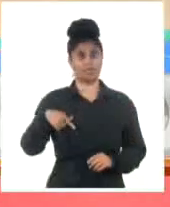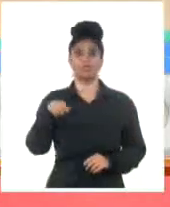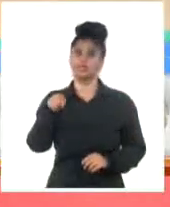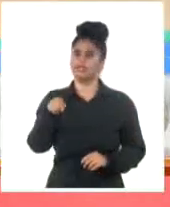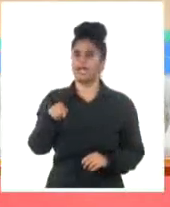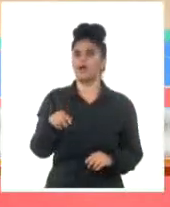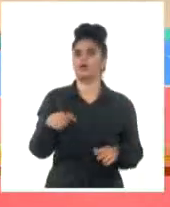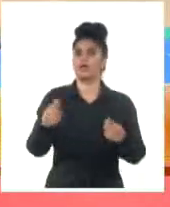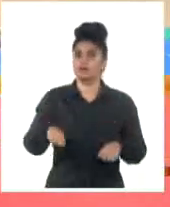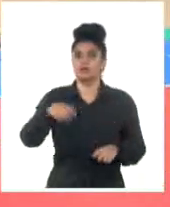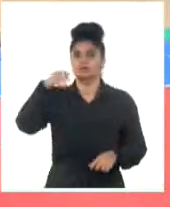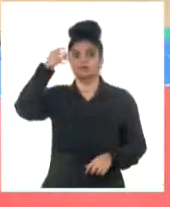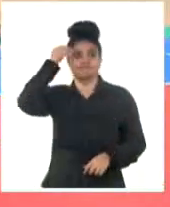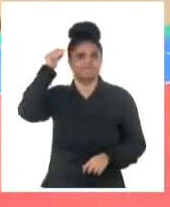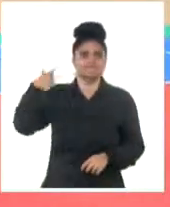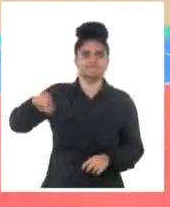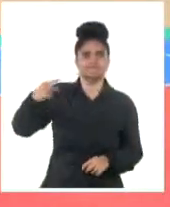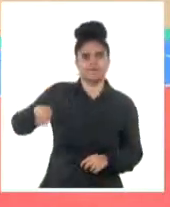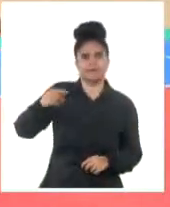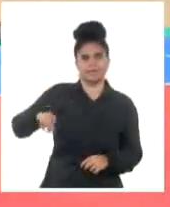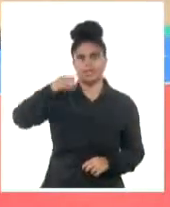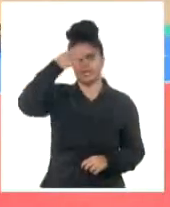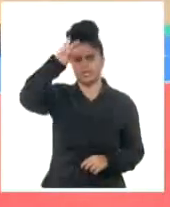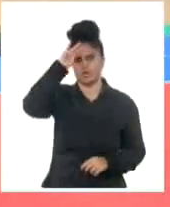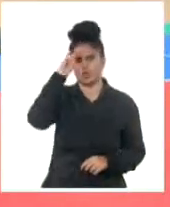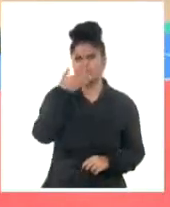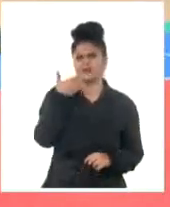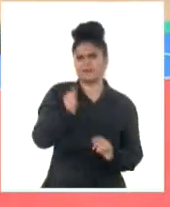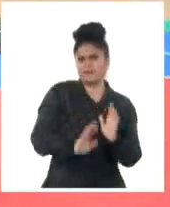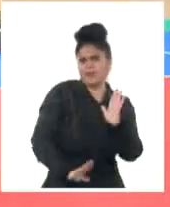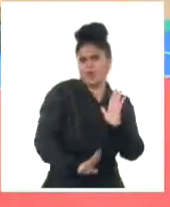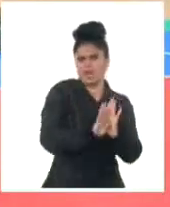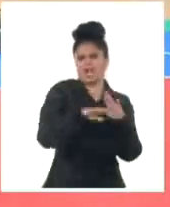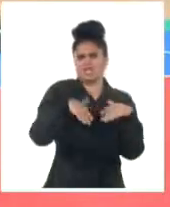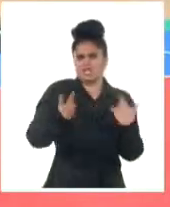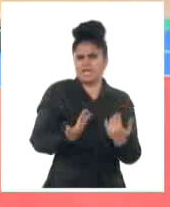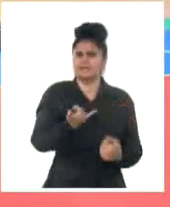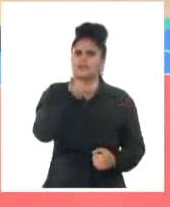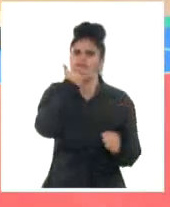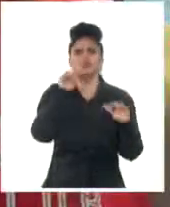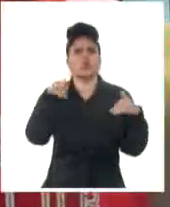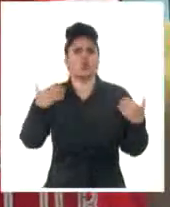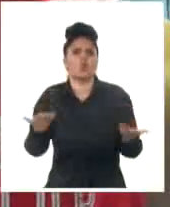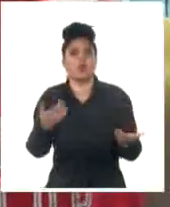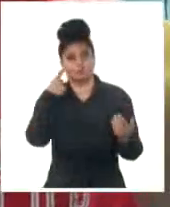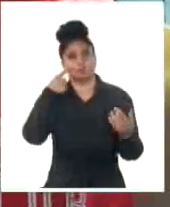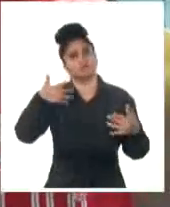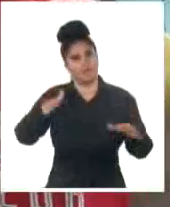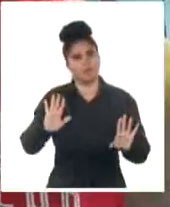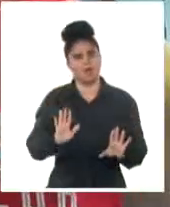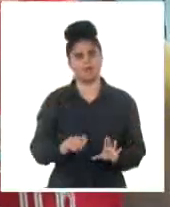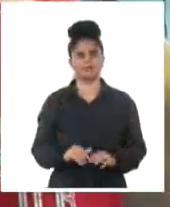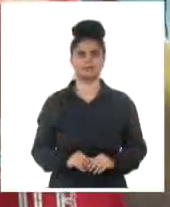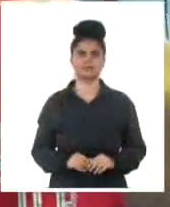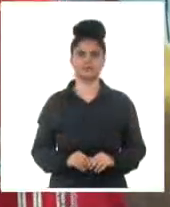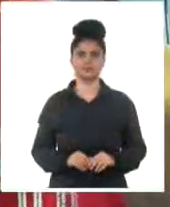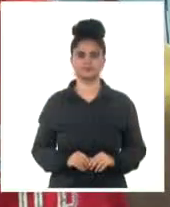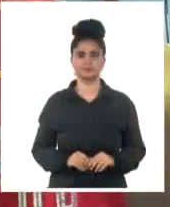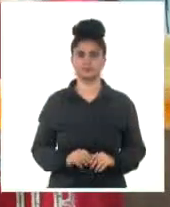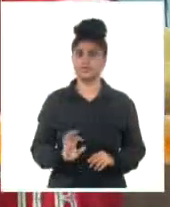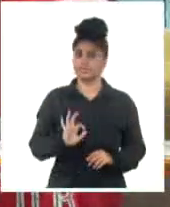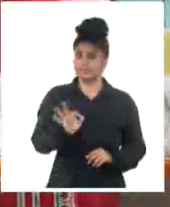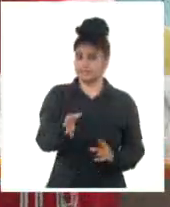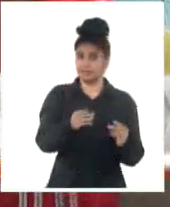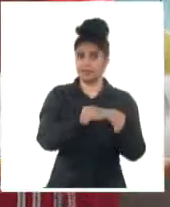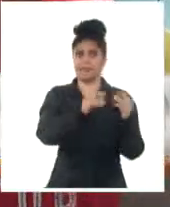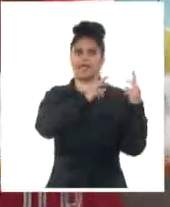saber en qué posición está y qué tenemos que mejorar para cuando empecemos el primer juego de la BLL. Responsabilidad siempre tenemos. Ahora